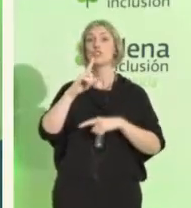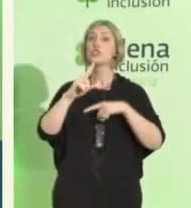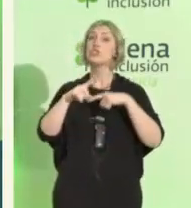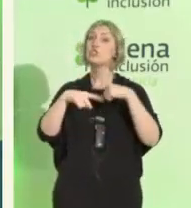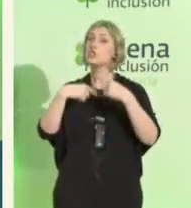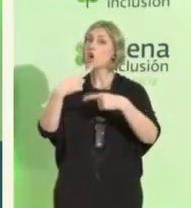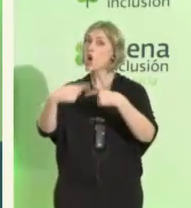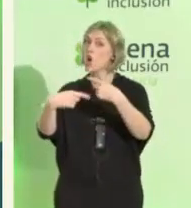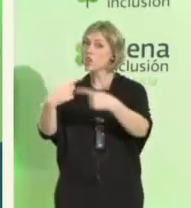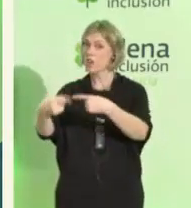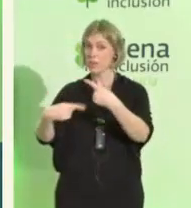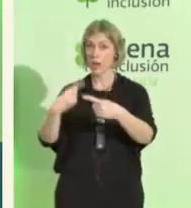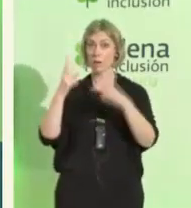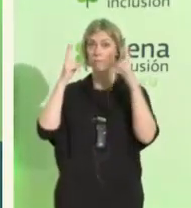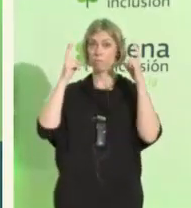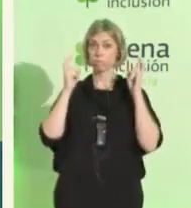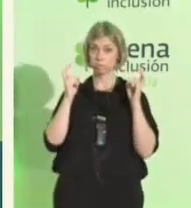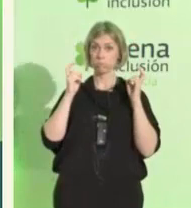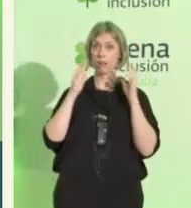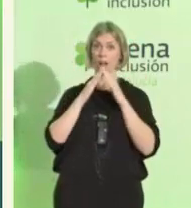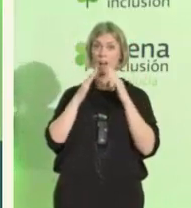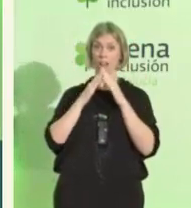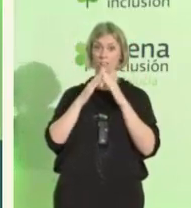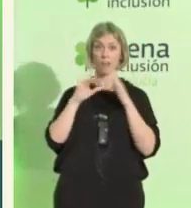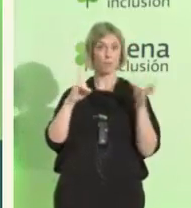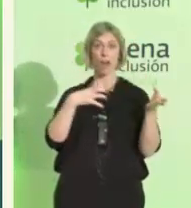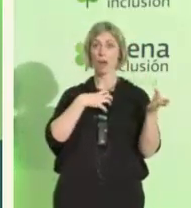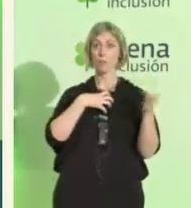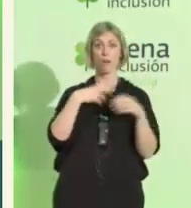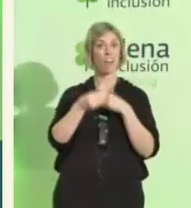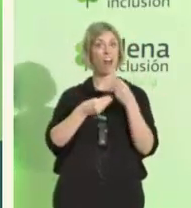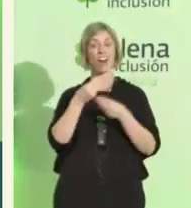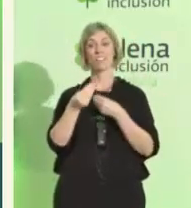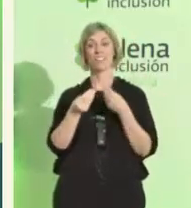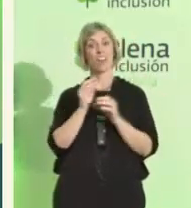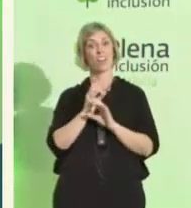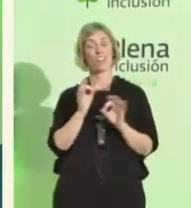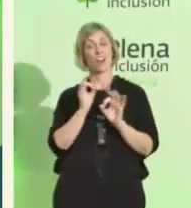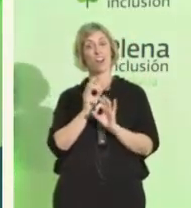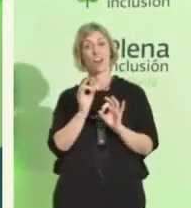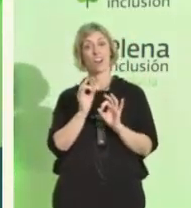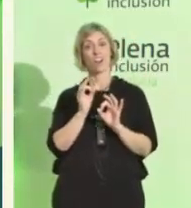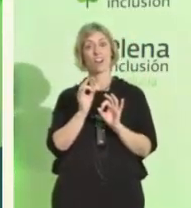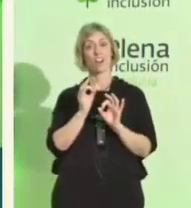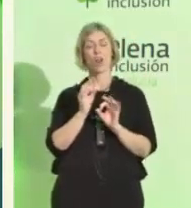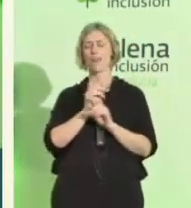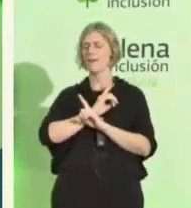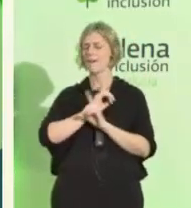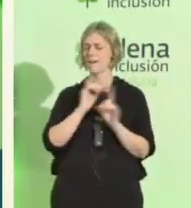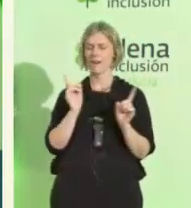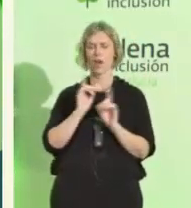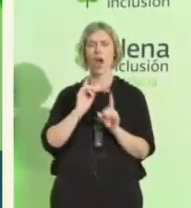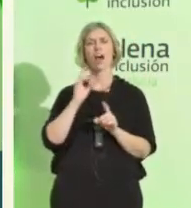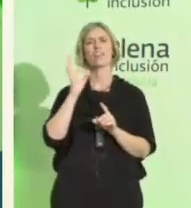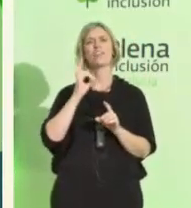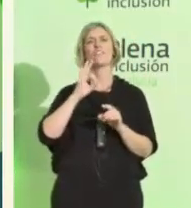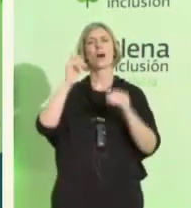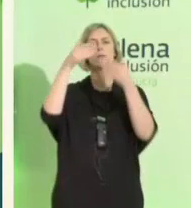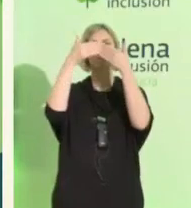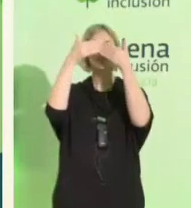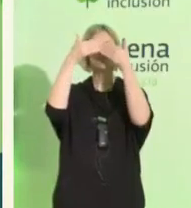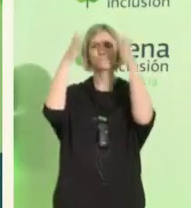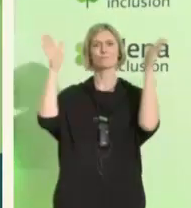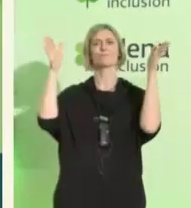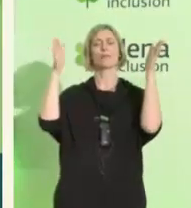por qué Porque no podemos hacer nada porque no queremos casar no hay que abrir la mente y poder